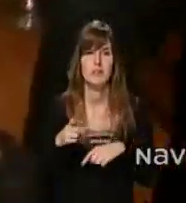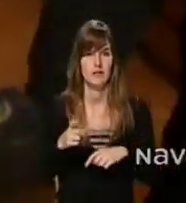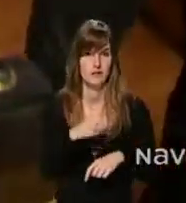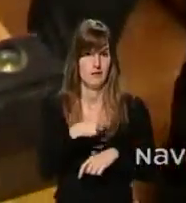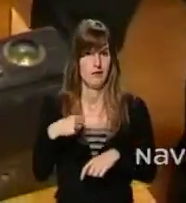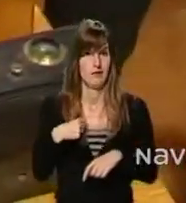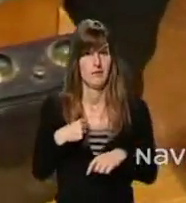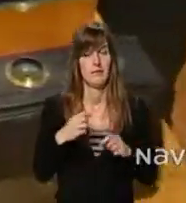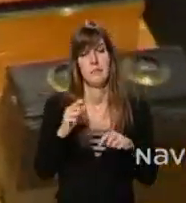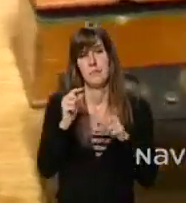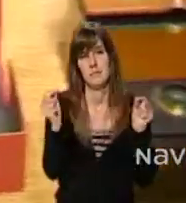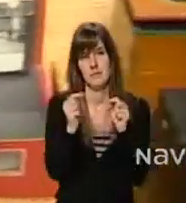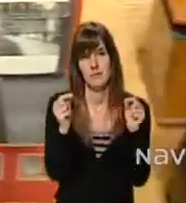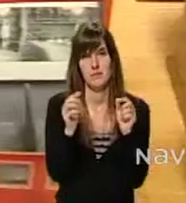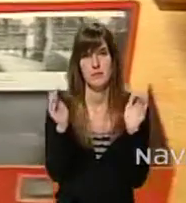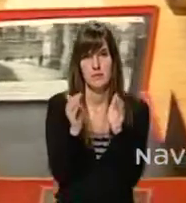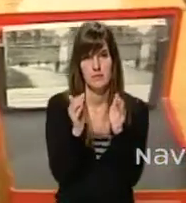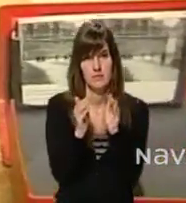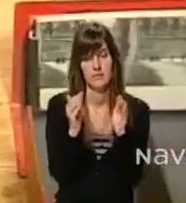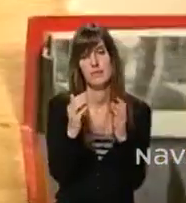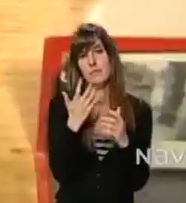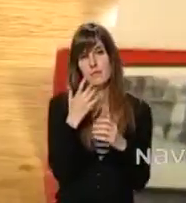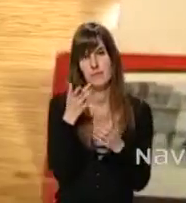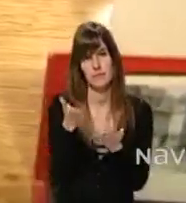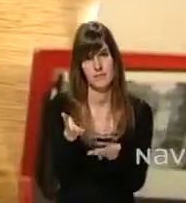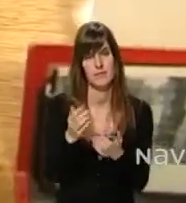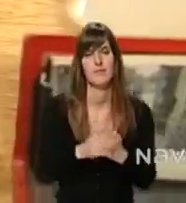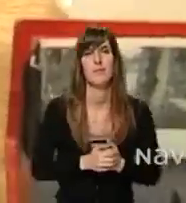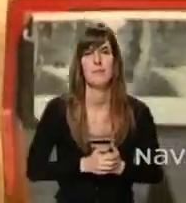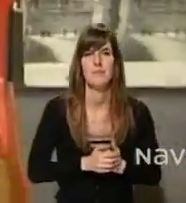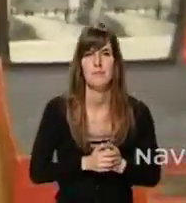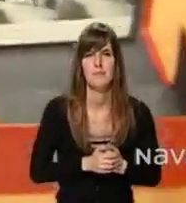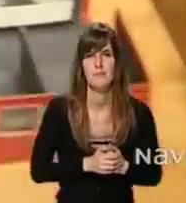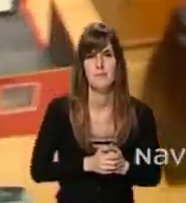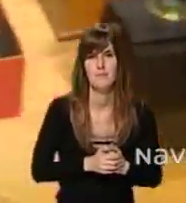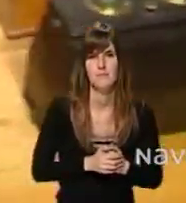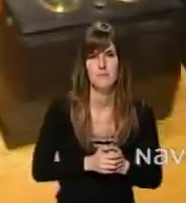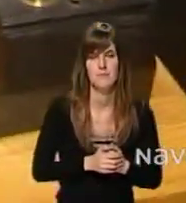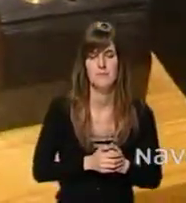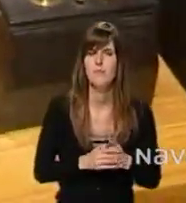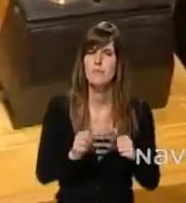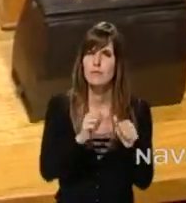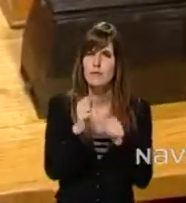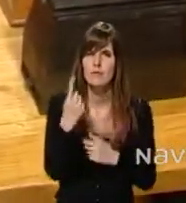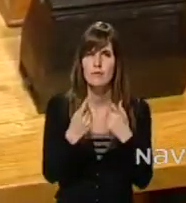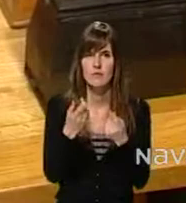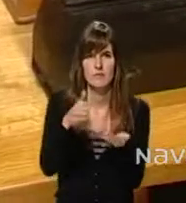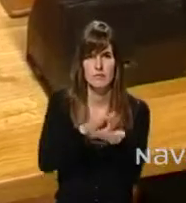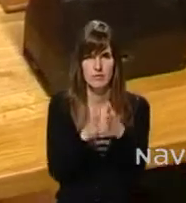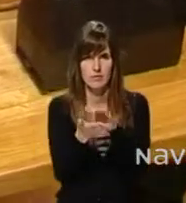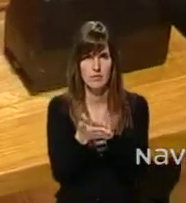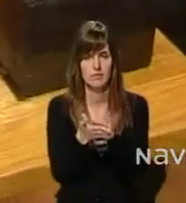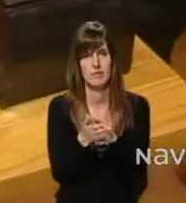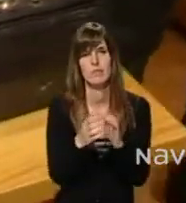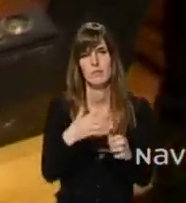para el tamaño 9×18 más o menos, que es este de aquí. Esos son modelos plegables, la gente